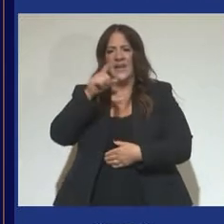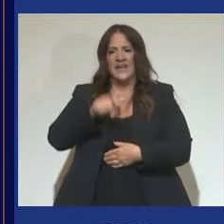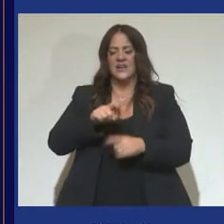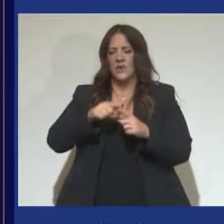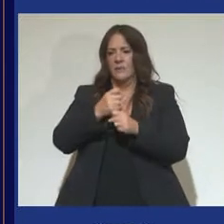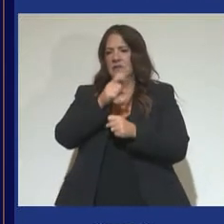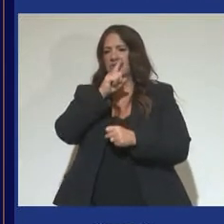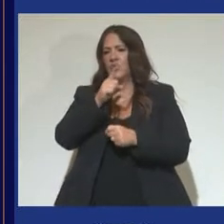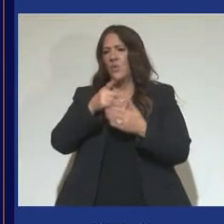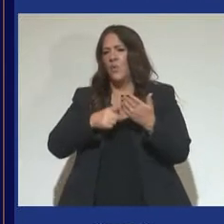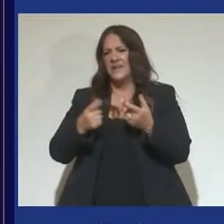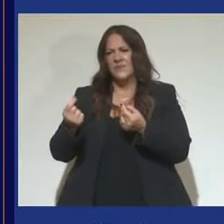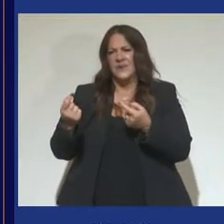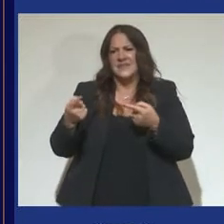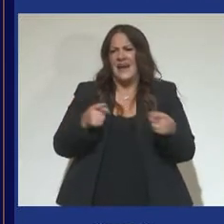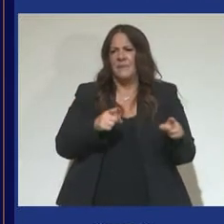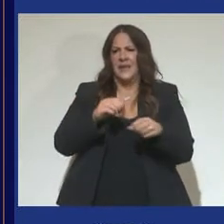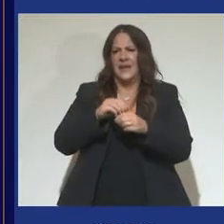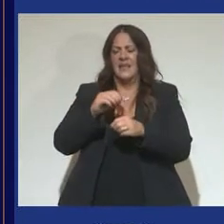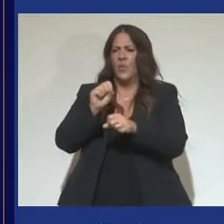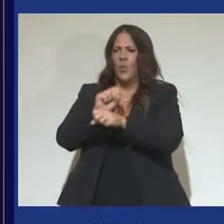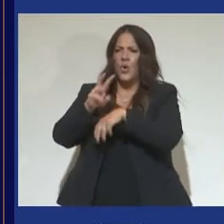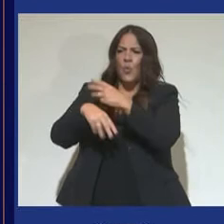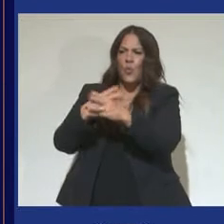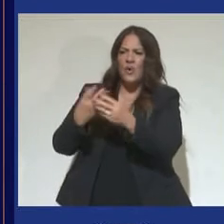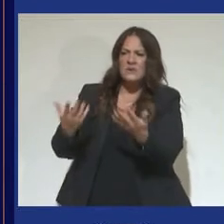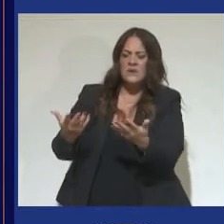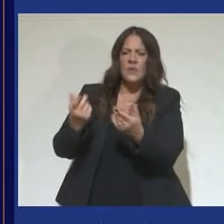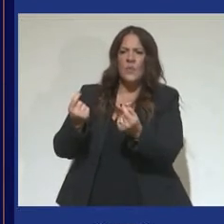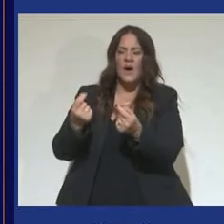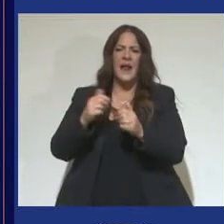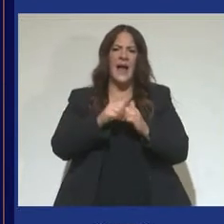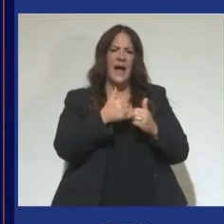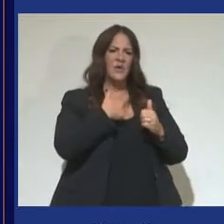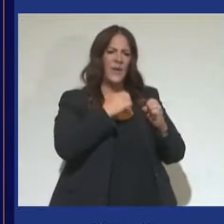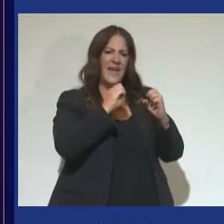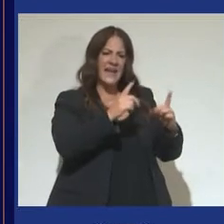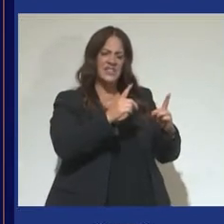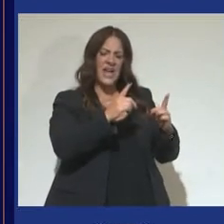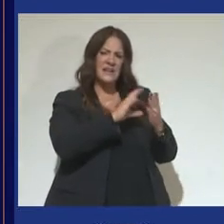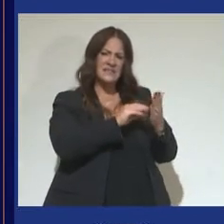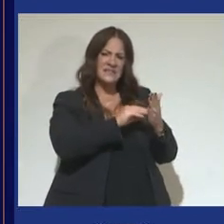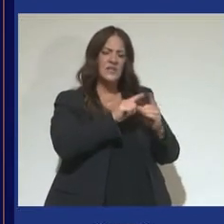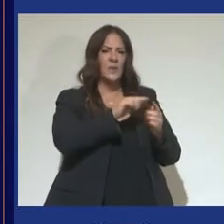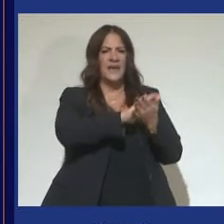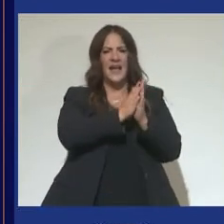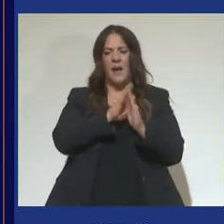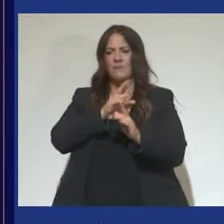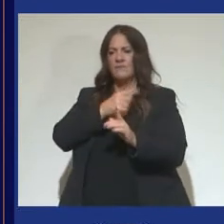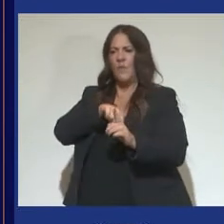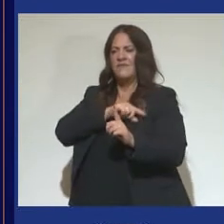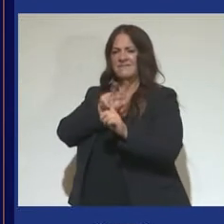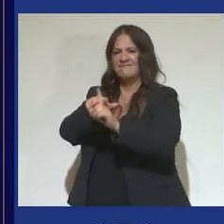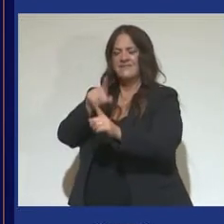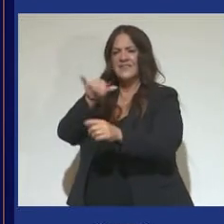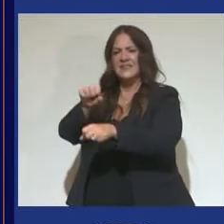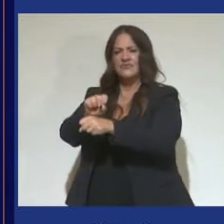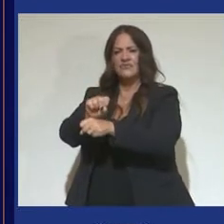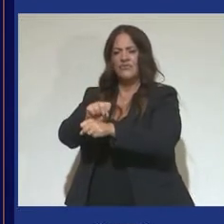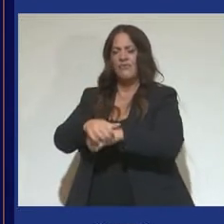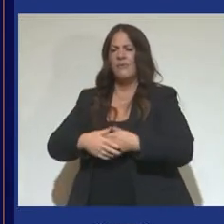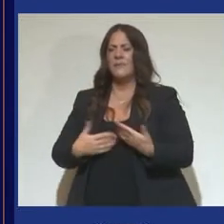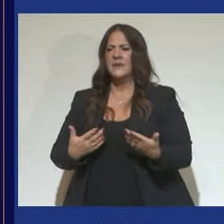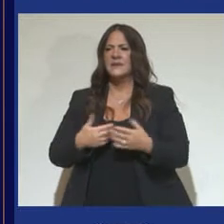que conectar lo que pasa en la fuerza laboral con qué es lo que estamos educando para que estamos preparando a ese capital humano